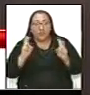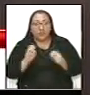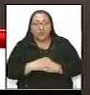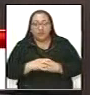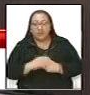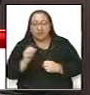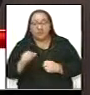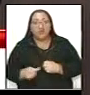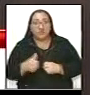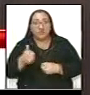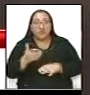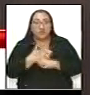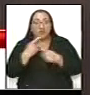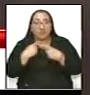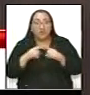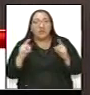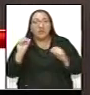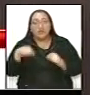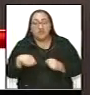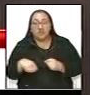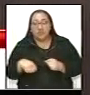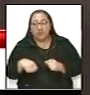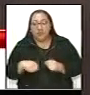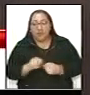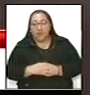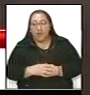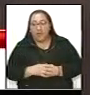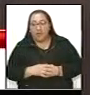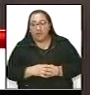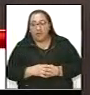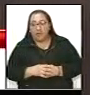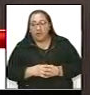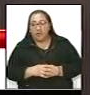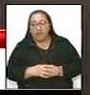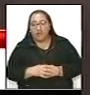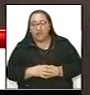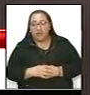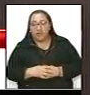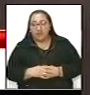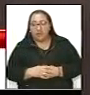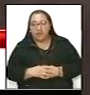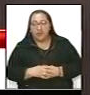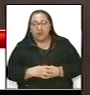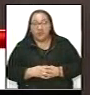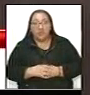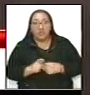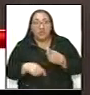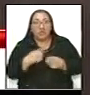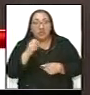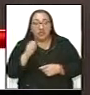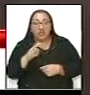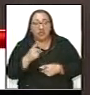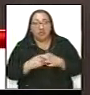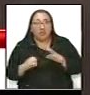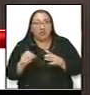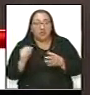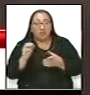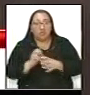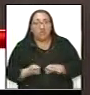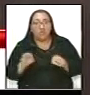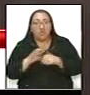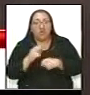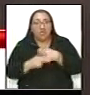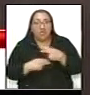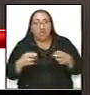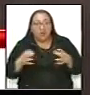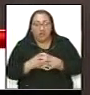En principio puede inferir que sí, porque en renglón siguió, pues, en el siguiente renglón se menciona, para ser considerados como